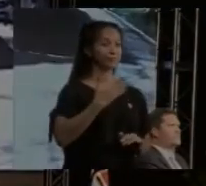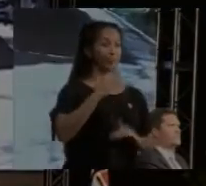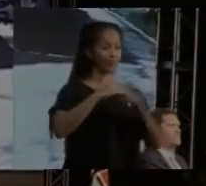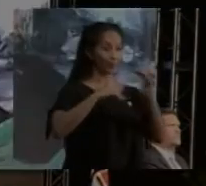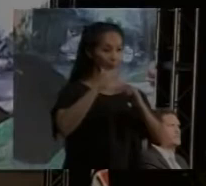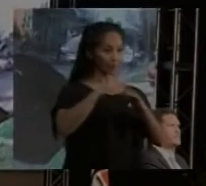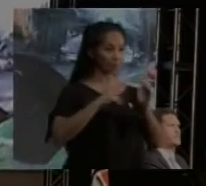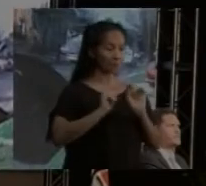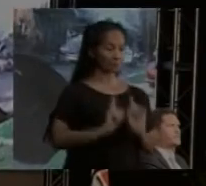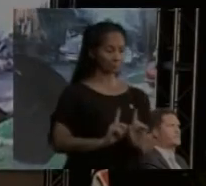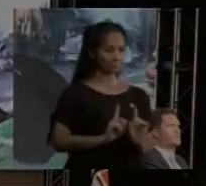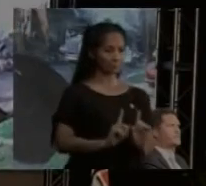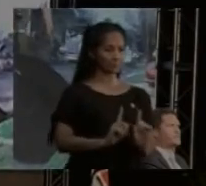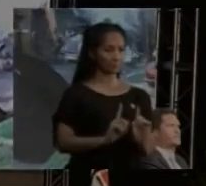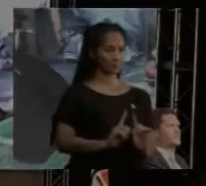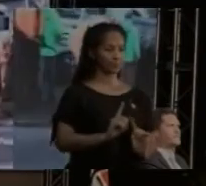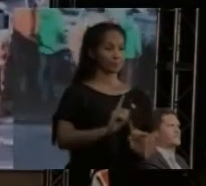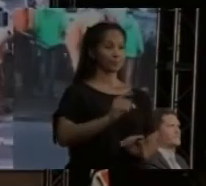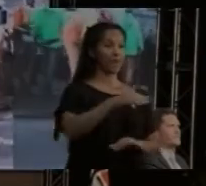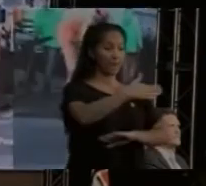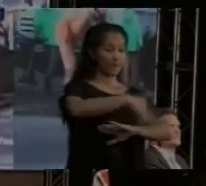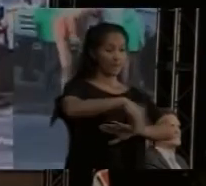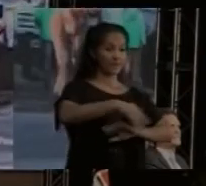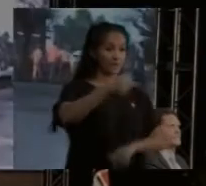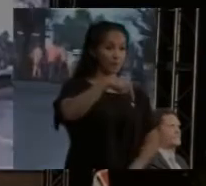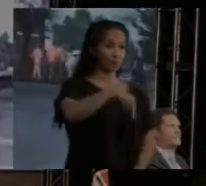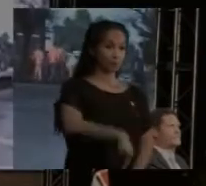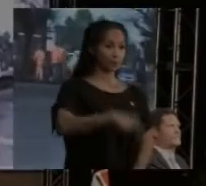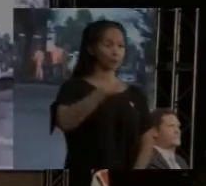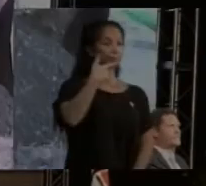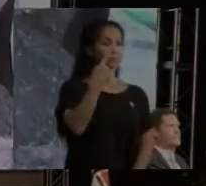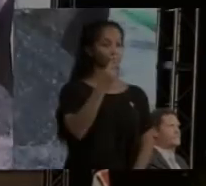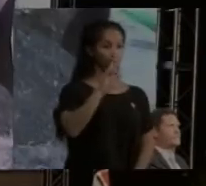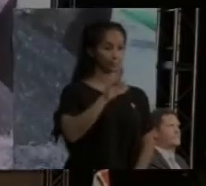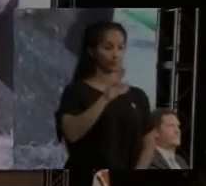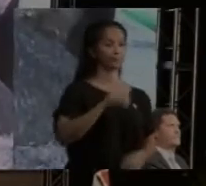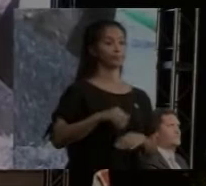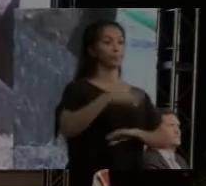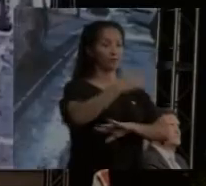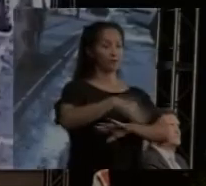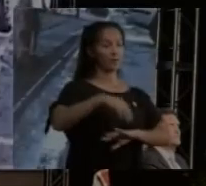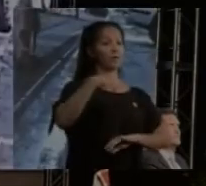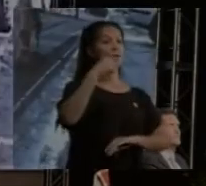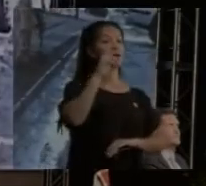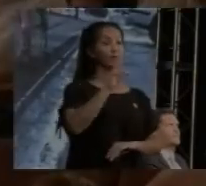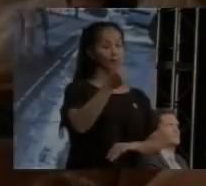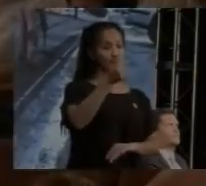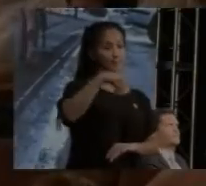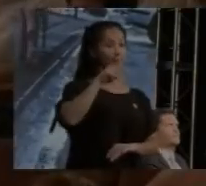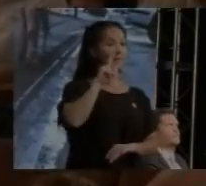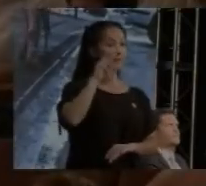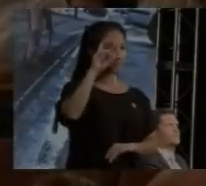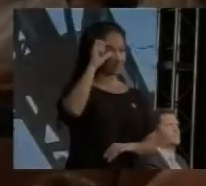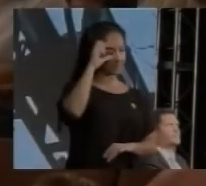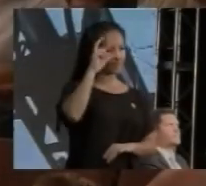a buen ritmo el acceso sur de la ciudad de Paraná, Avenida de las Américas, entre Ramírez y el Arroyo